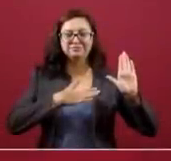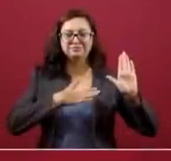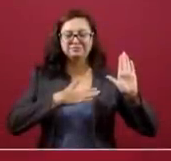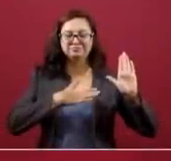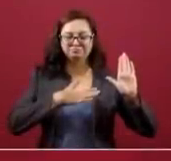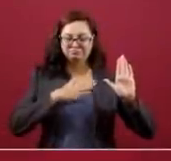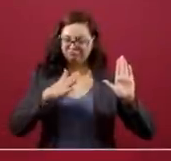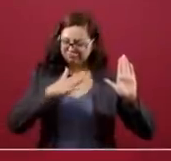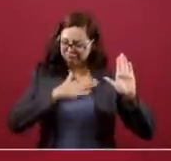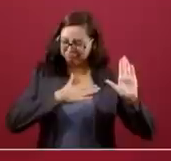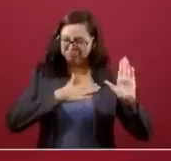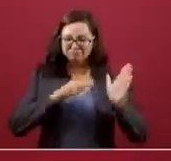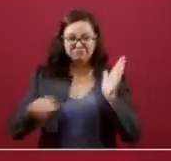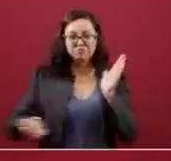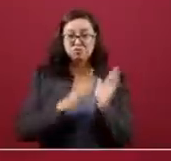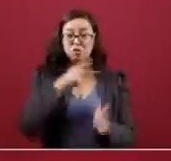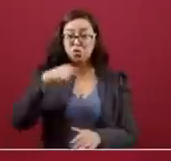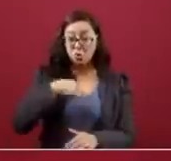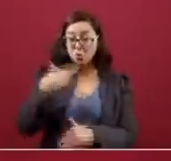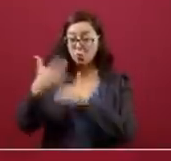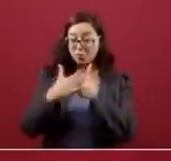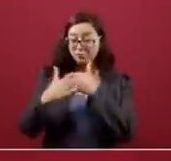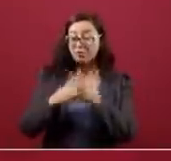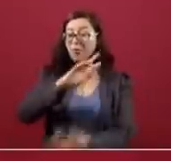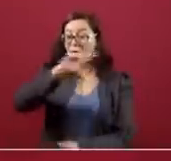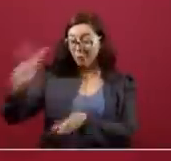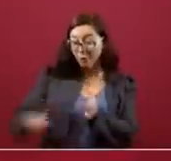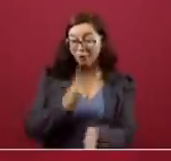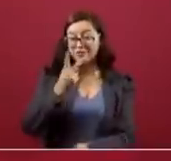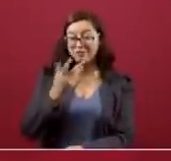voy a reelegirme.